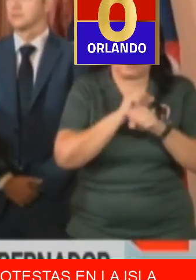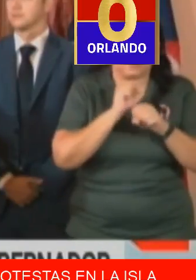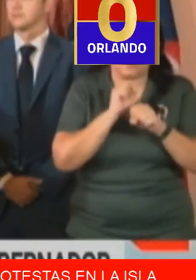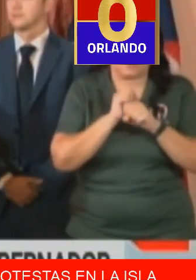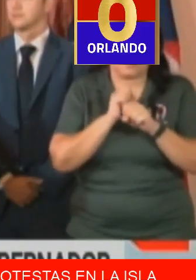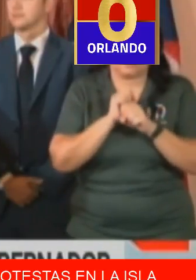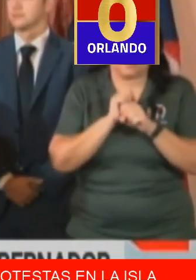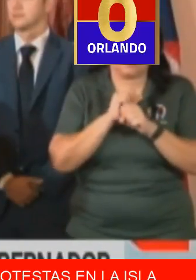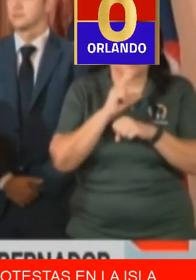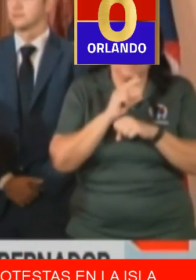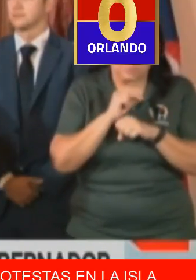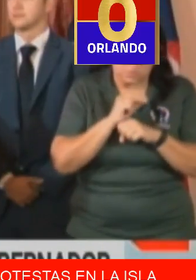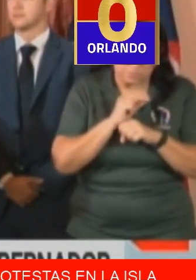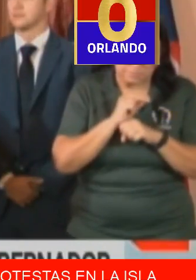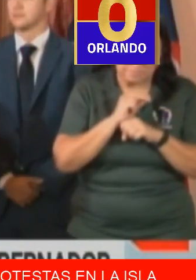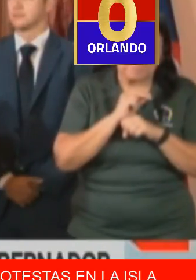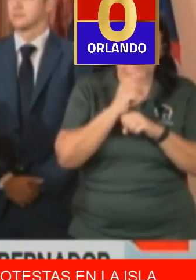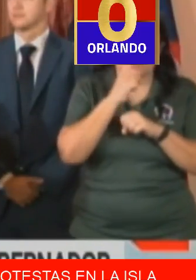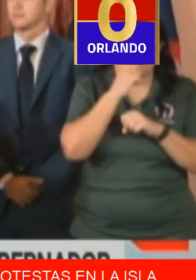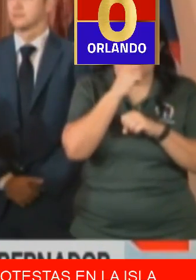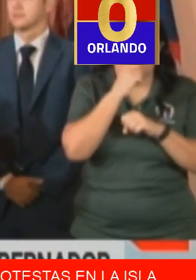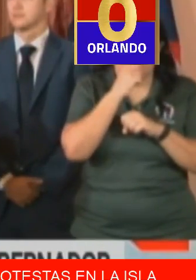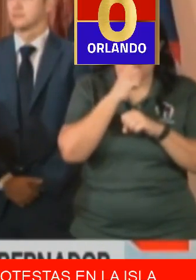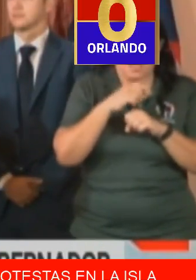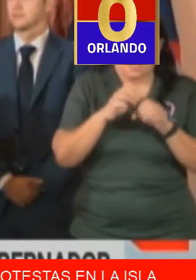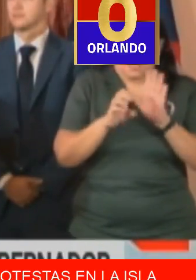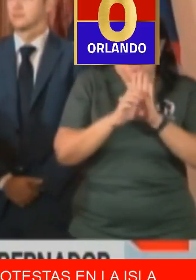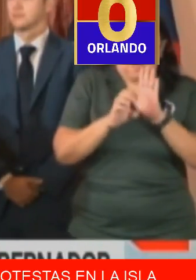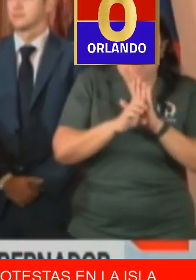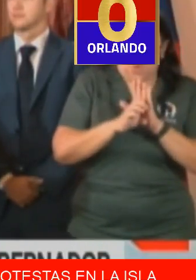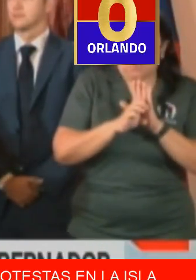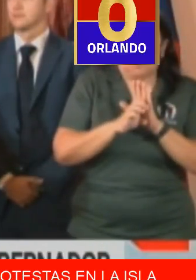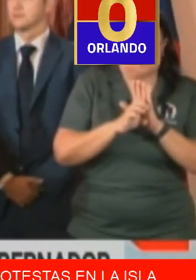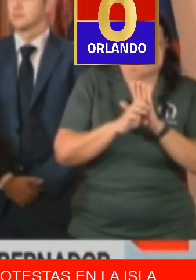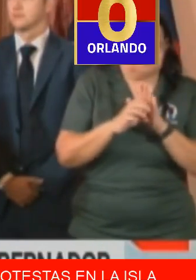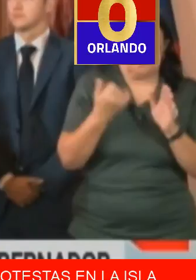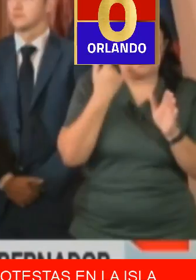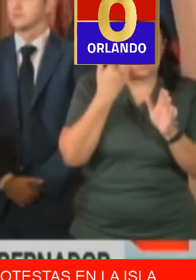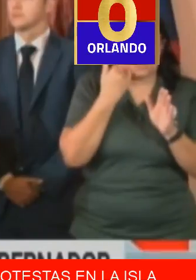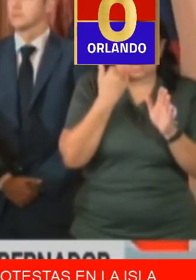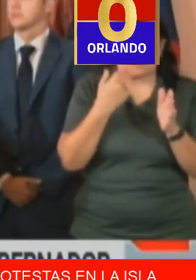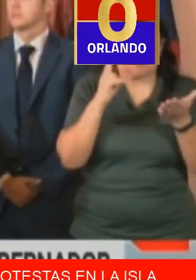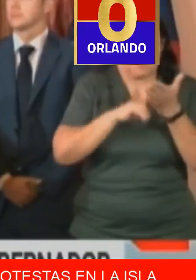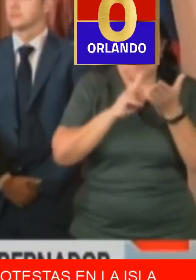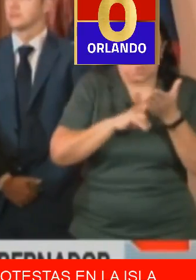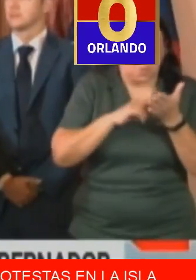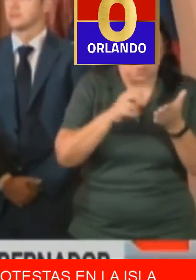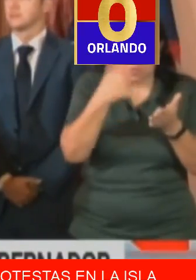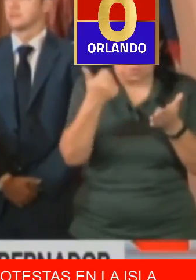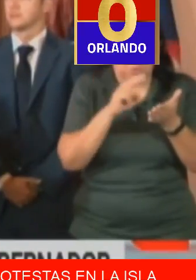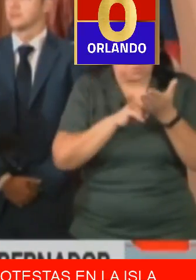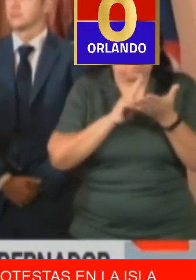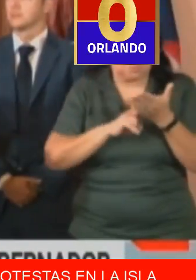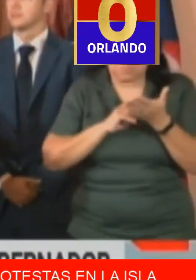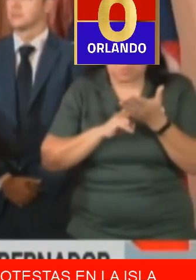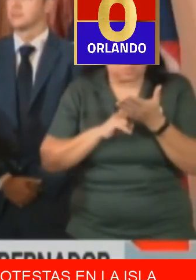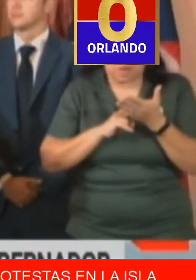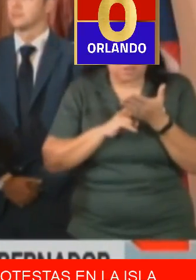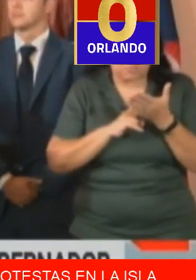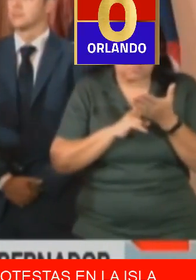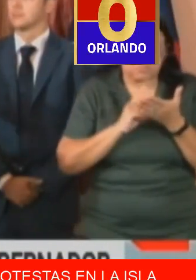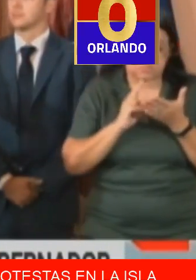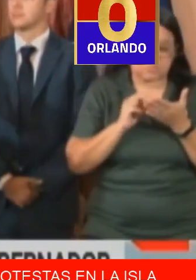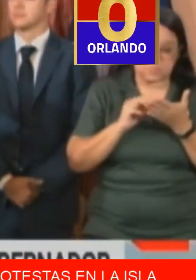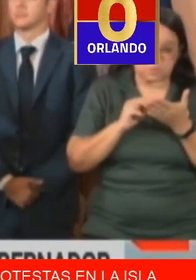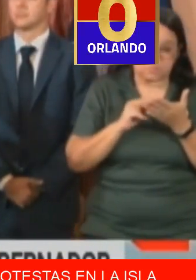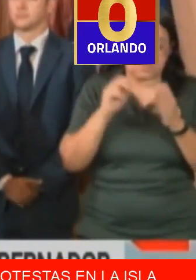personas pueden estar bajo otro esfuerzo, no se les va, ¿verdad?